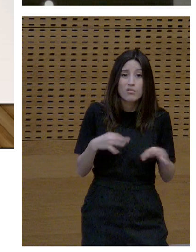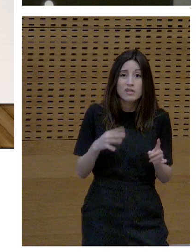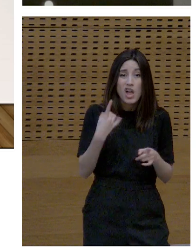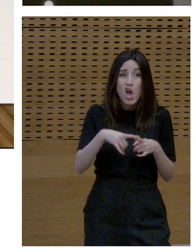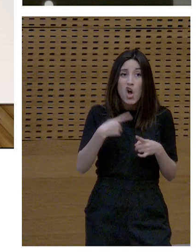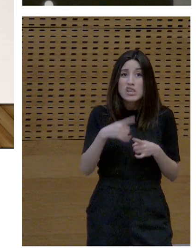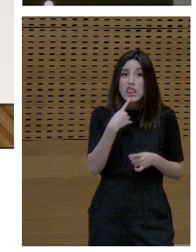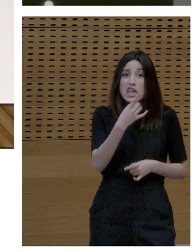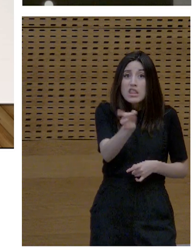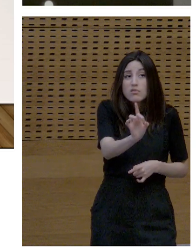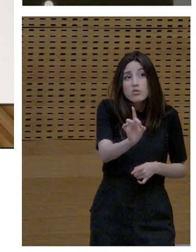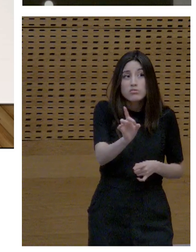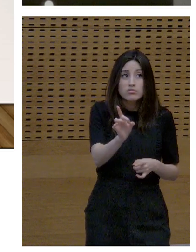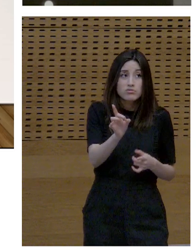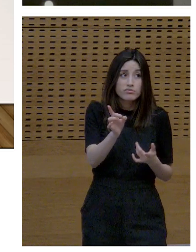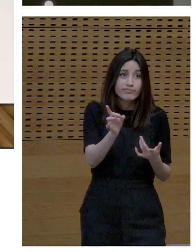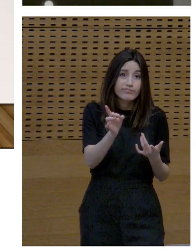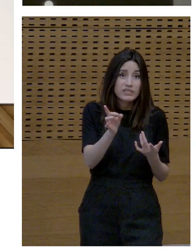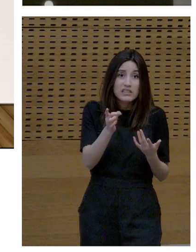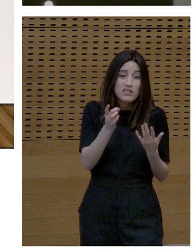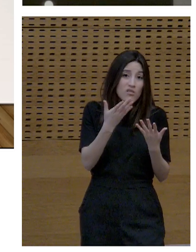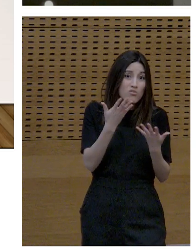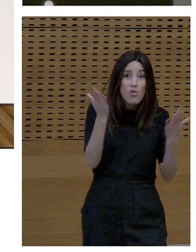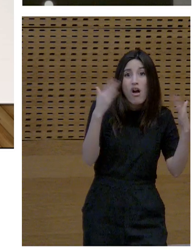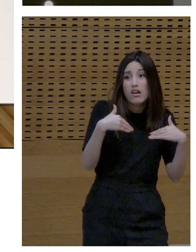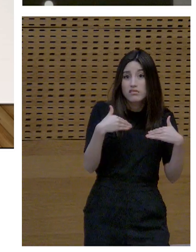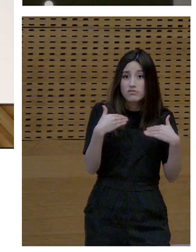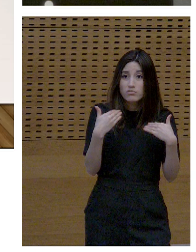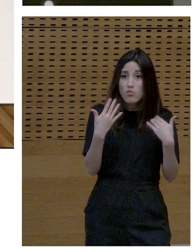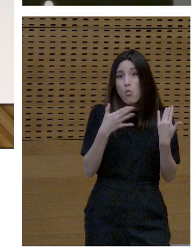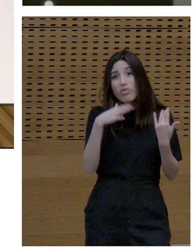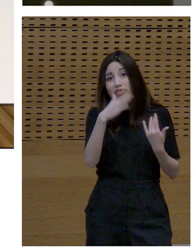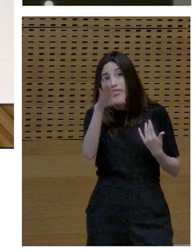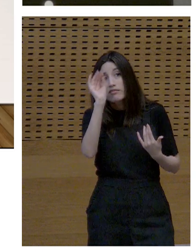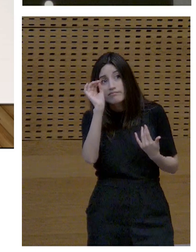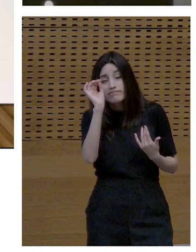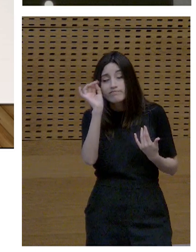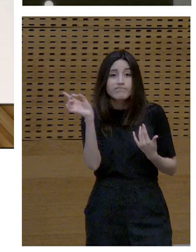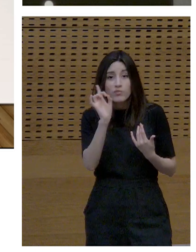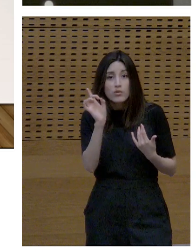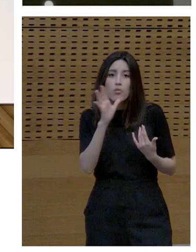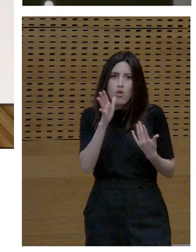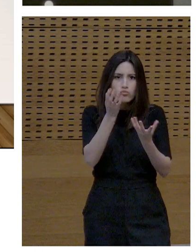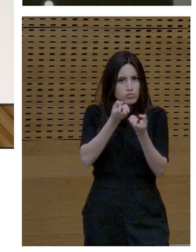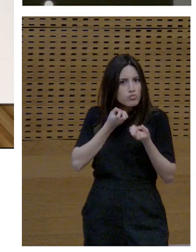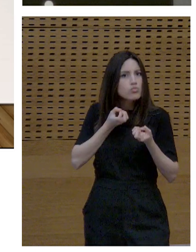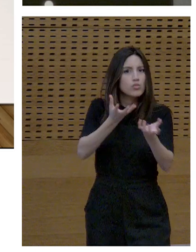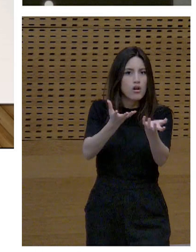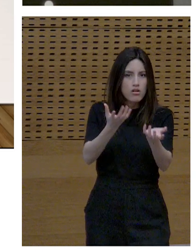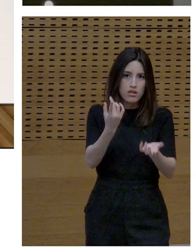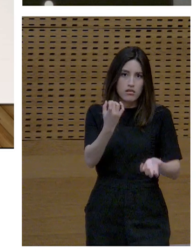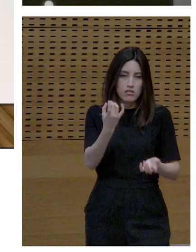existe y no se interpreta y hay que expresarlo. Tienen que cuidarse, tienen que mantener